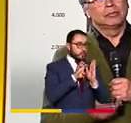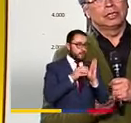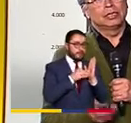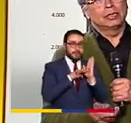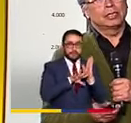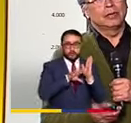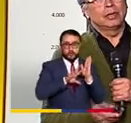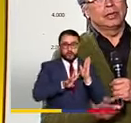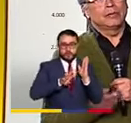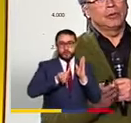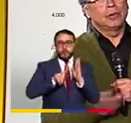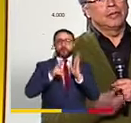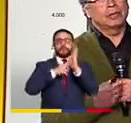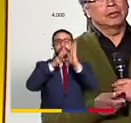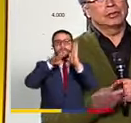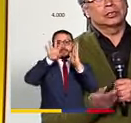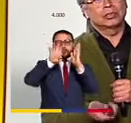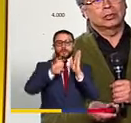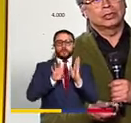en el 2019